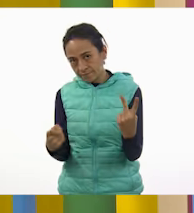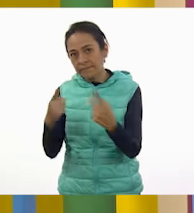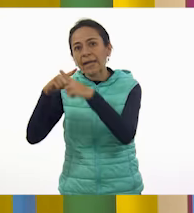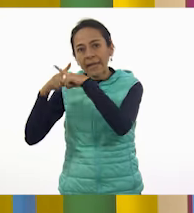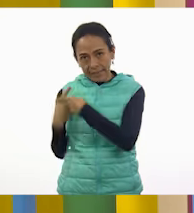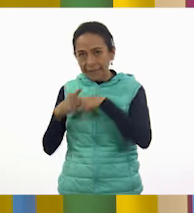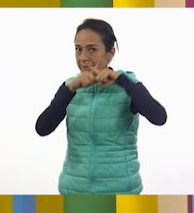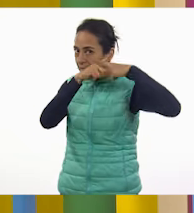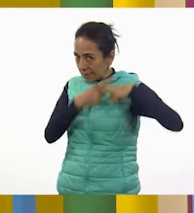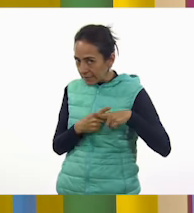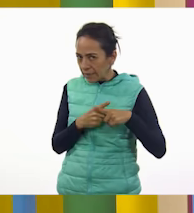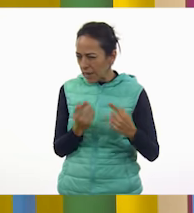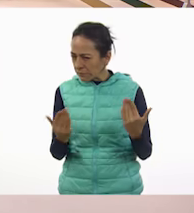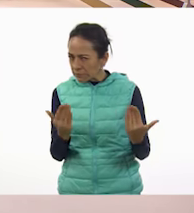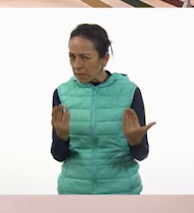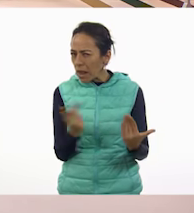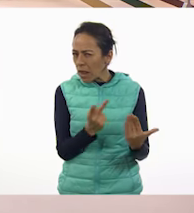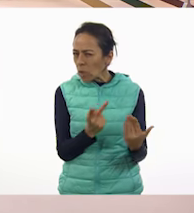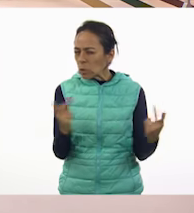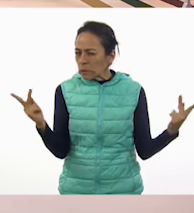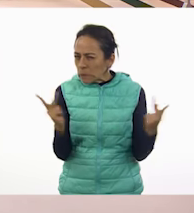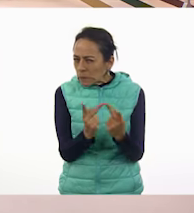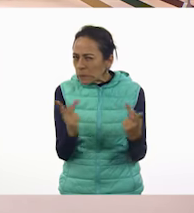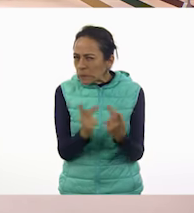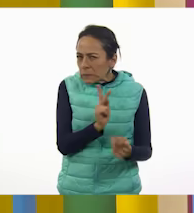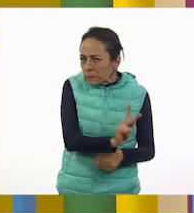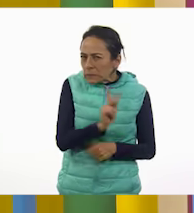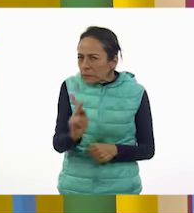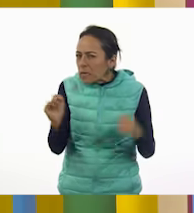¿qué cosas tendrán en común? Pues son niñas. Sí.